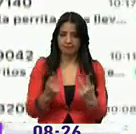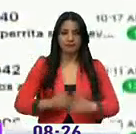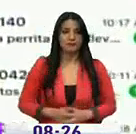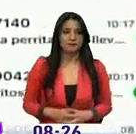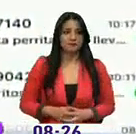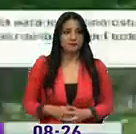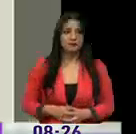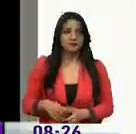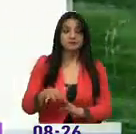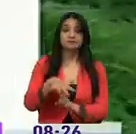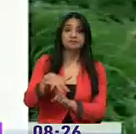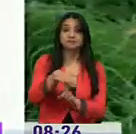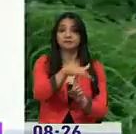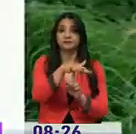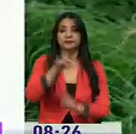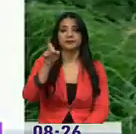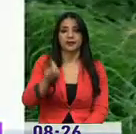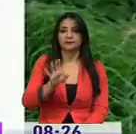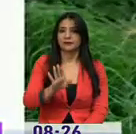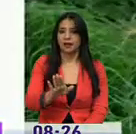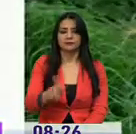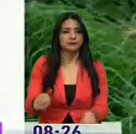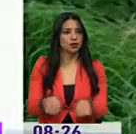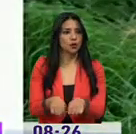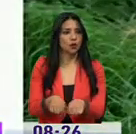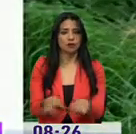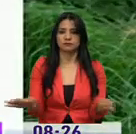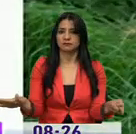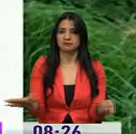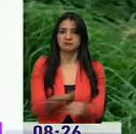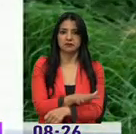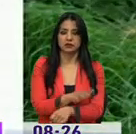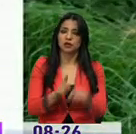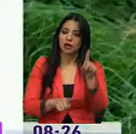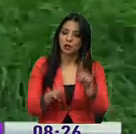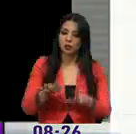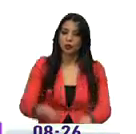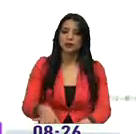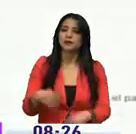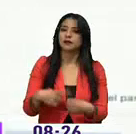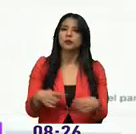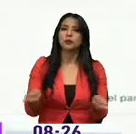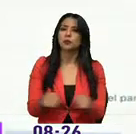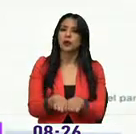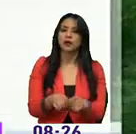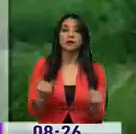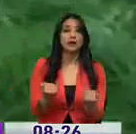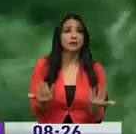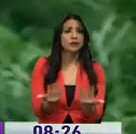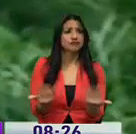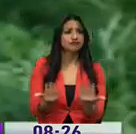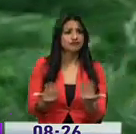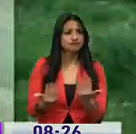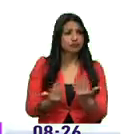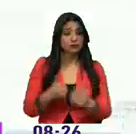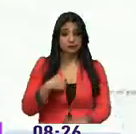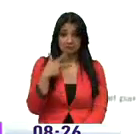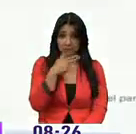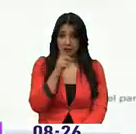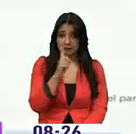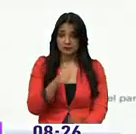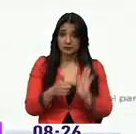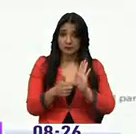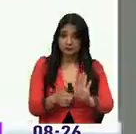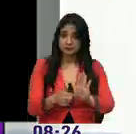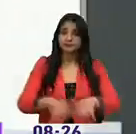parques necesitan una intervención general. Hay algunos en la ciudad. Miren, hay mucha hierba por mí. No estamos mintiendo. Y claro,